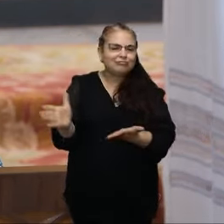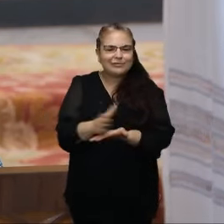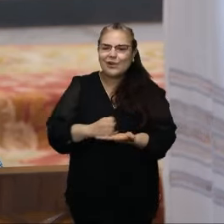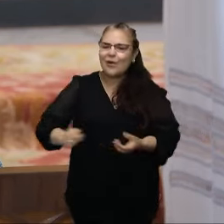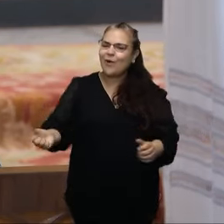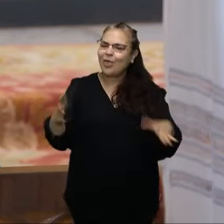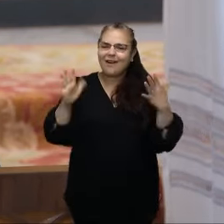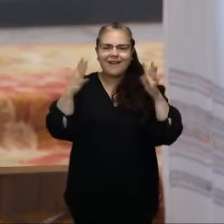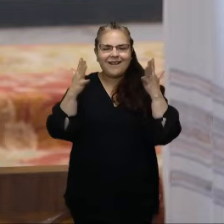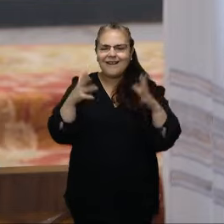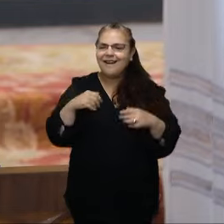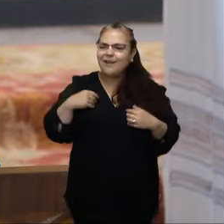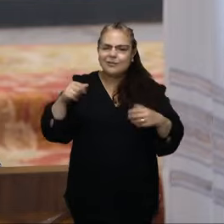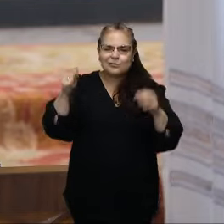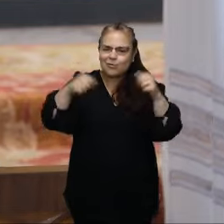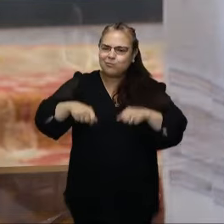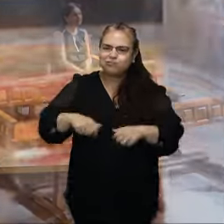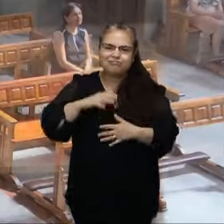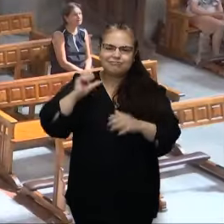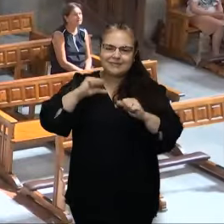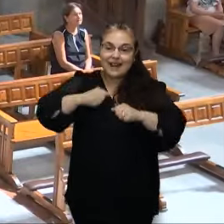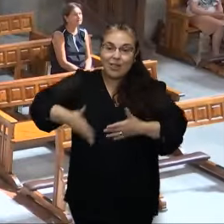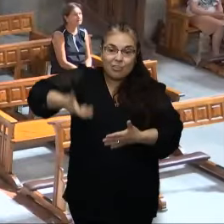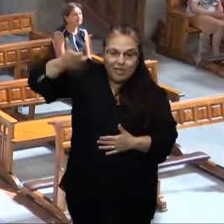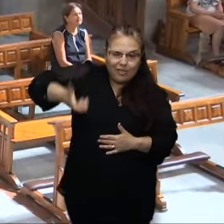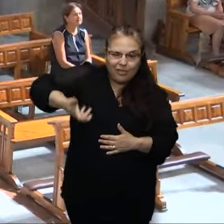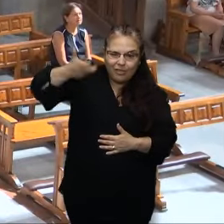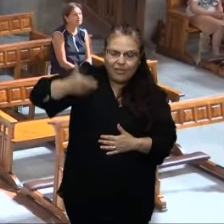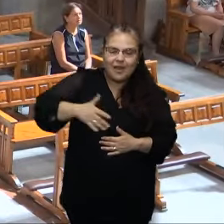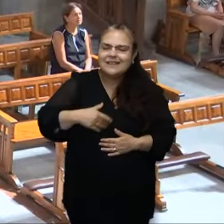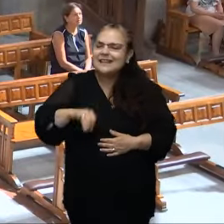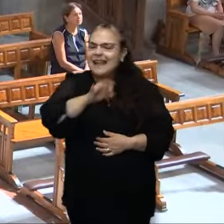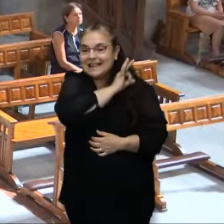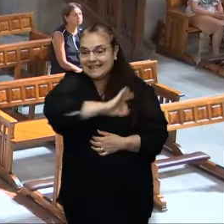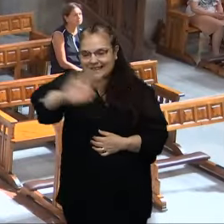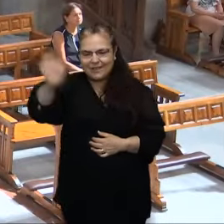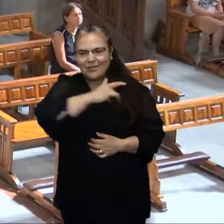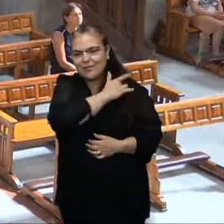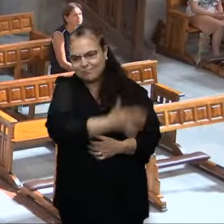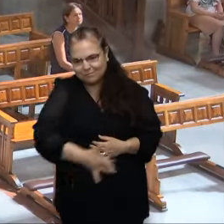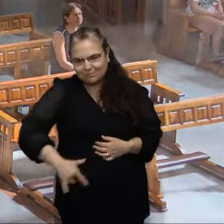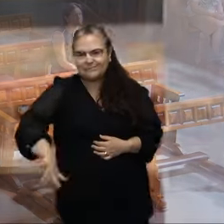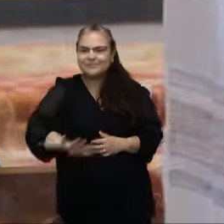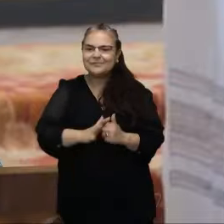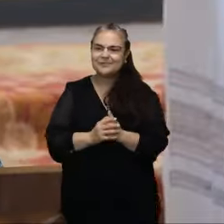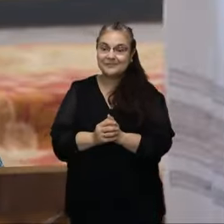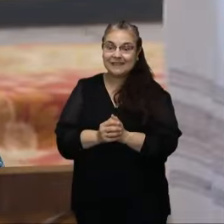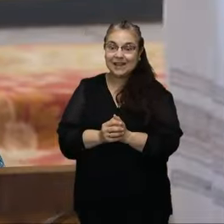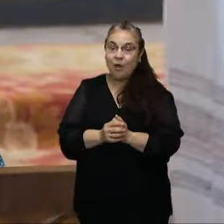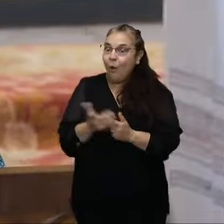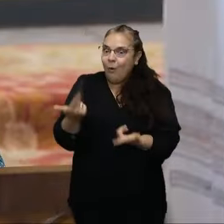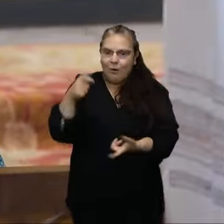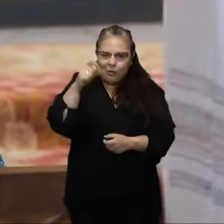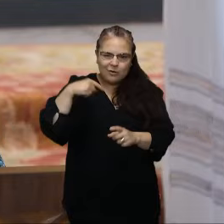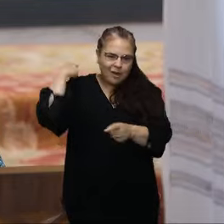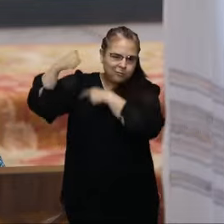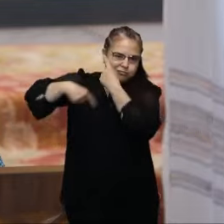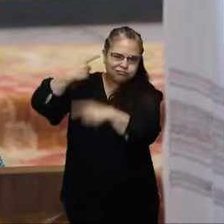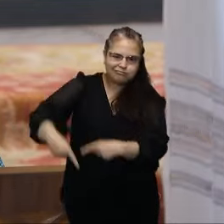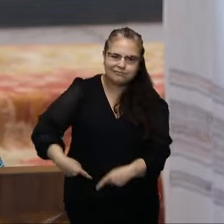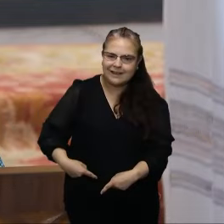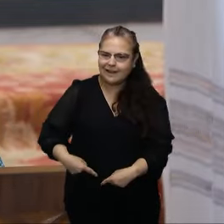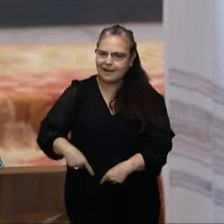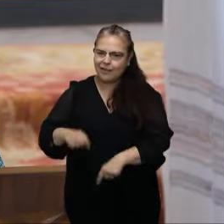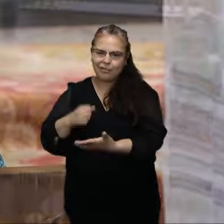es incalculable su grandeza. El Señor es clemente y misericordioso. Una generación pondera